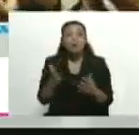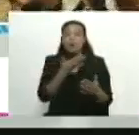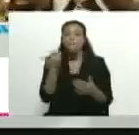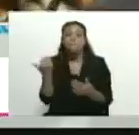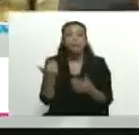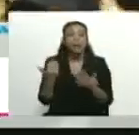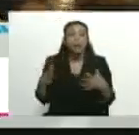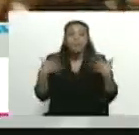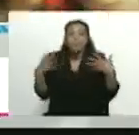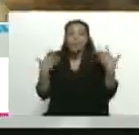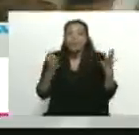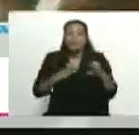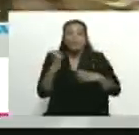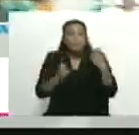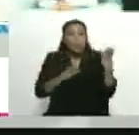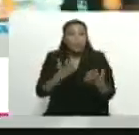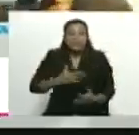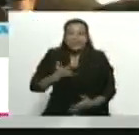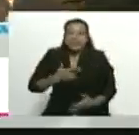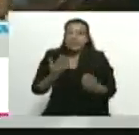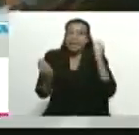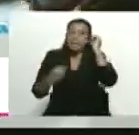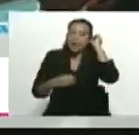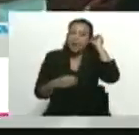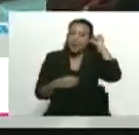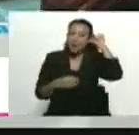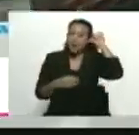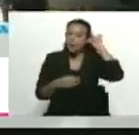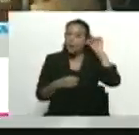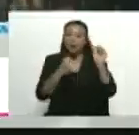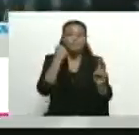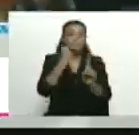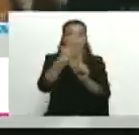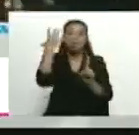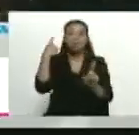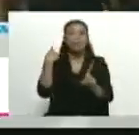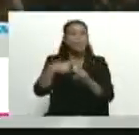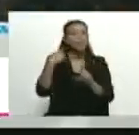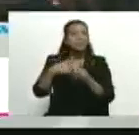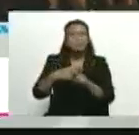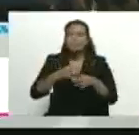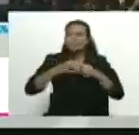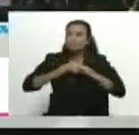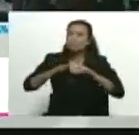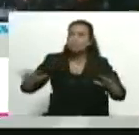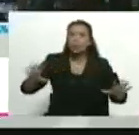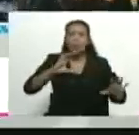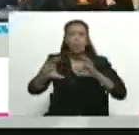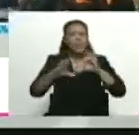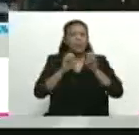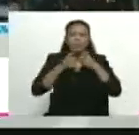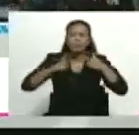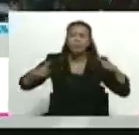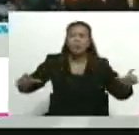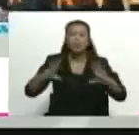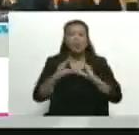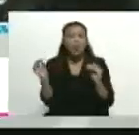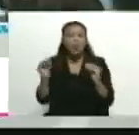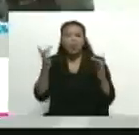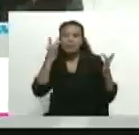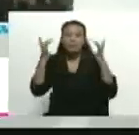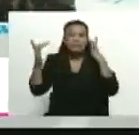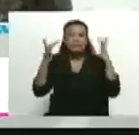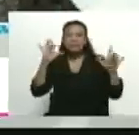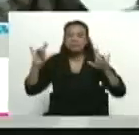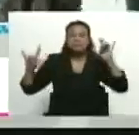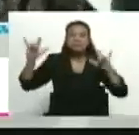la más emotiva, la más sentida y la que más ha dado una centrífuga comunicacional global. Todo el mundo estaba